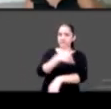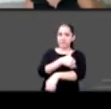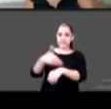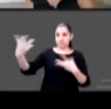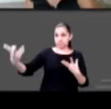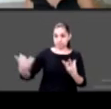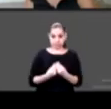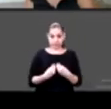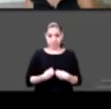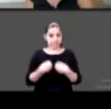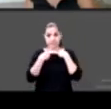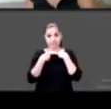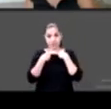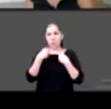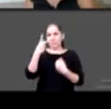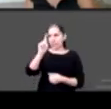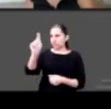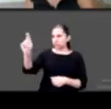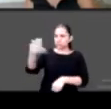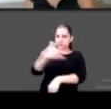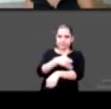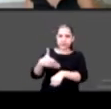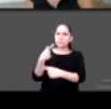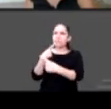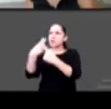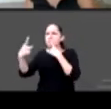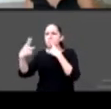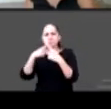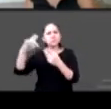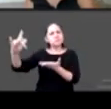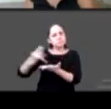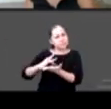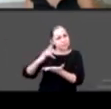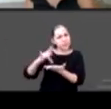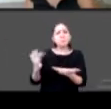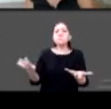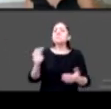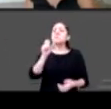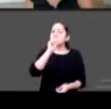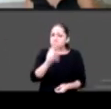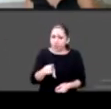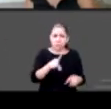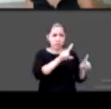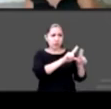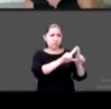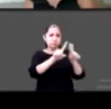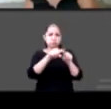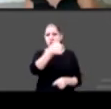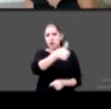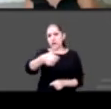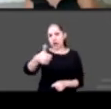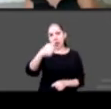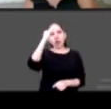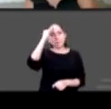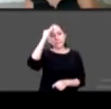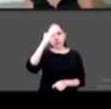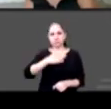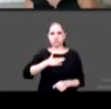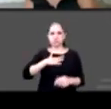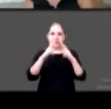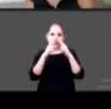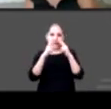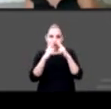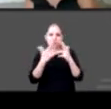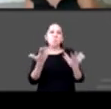somos creyentes, pues organizaciones de fe, líderes religiosos, podemos hablar servicios de